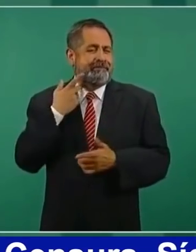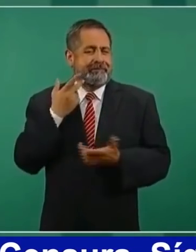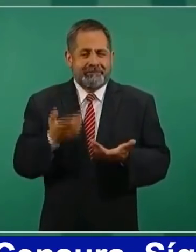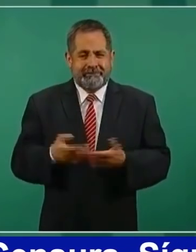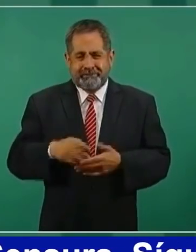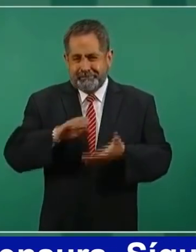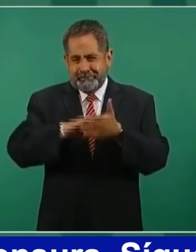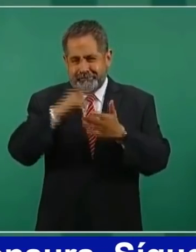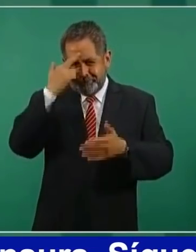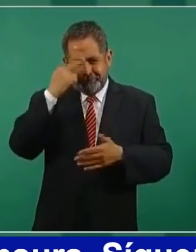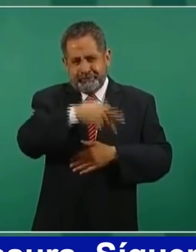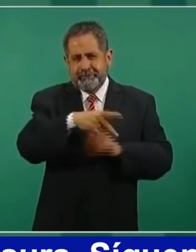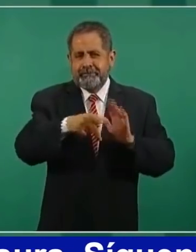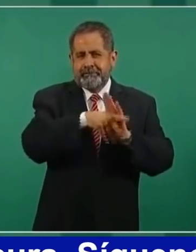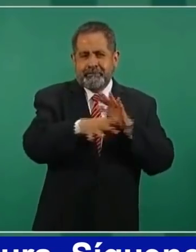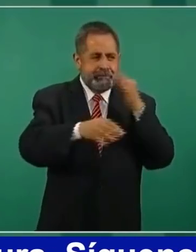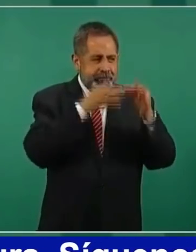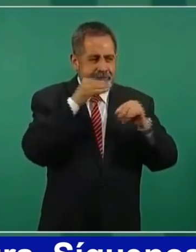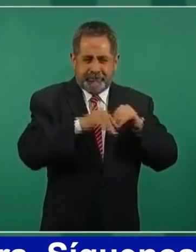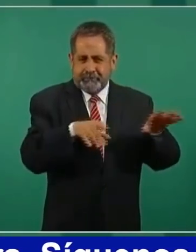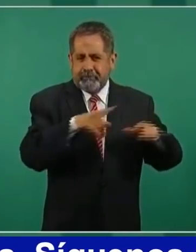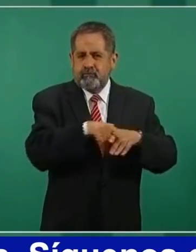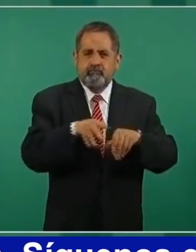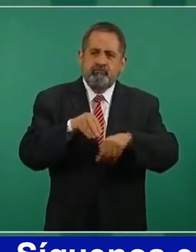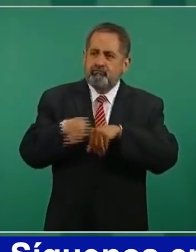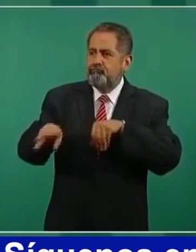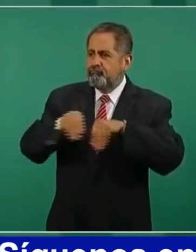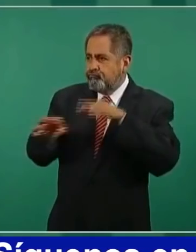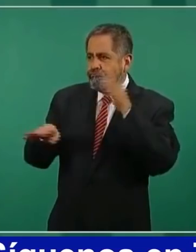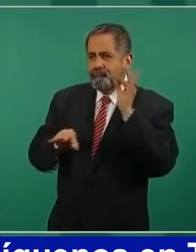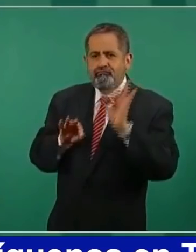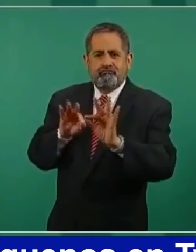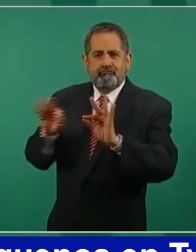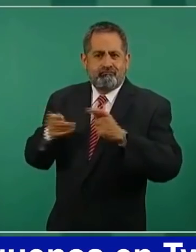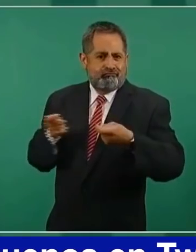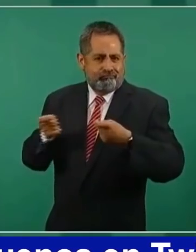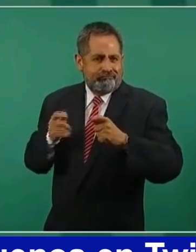la influencia de algunos medios de información